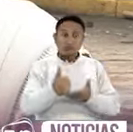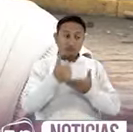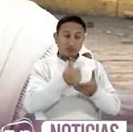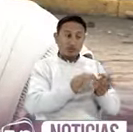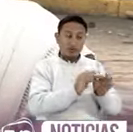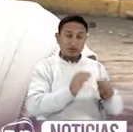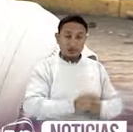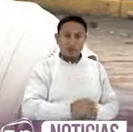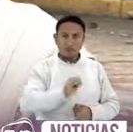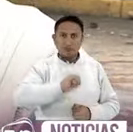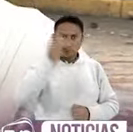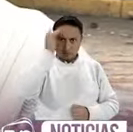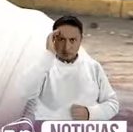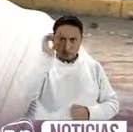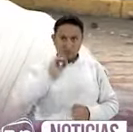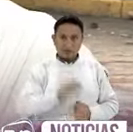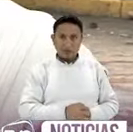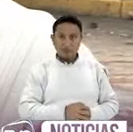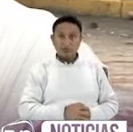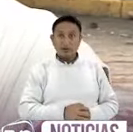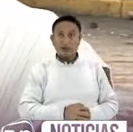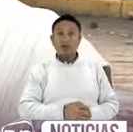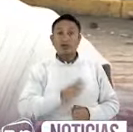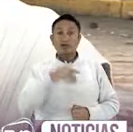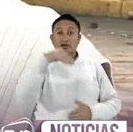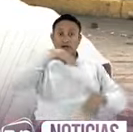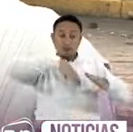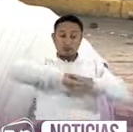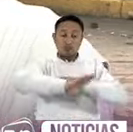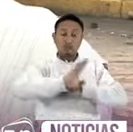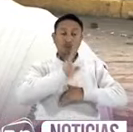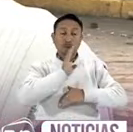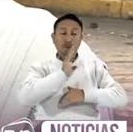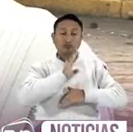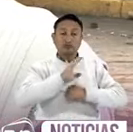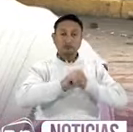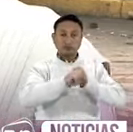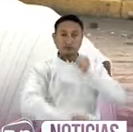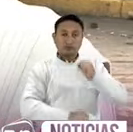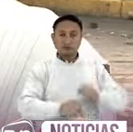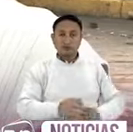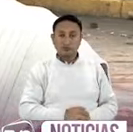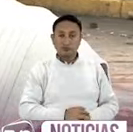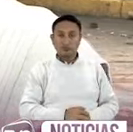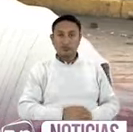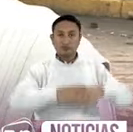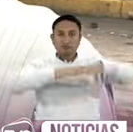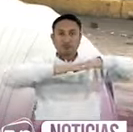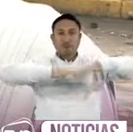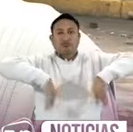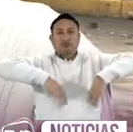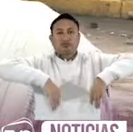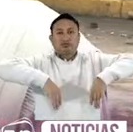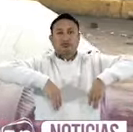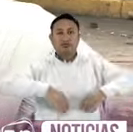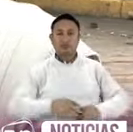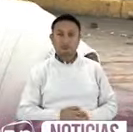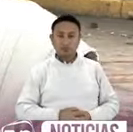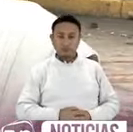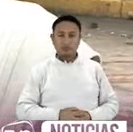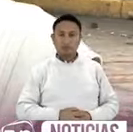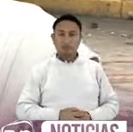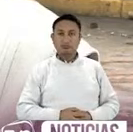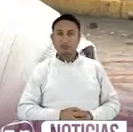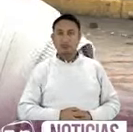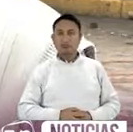se preocupó, pero ha sido ruptura de las tuberías de que estaban puestas de cemento nomás. Entonces, ha estado rotos. Y ha estado filtrando y comiéndose